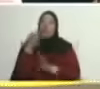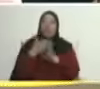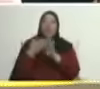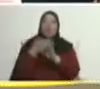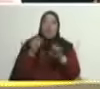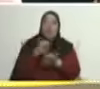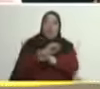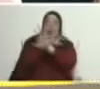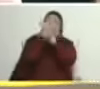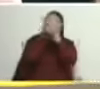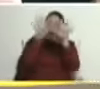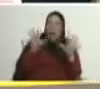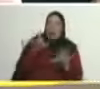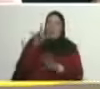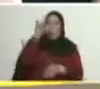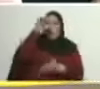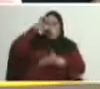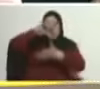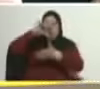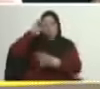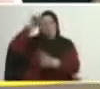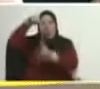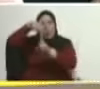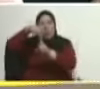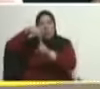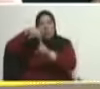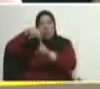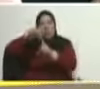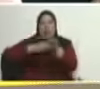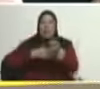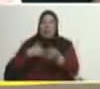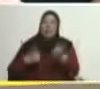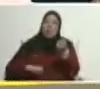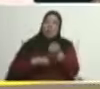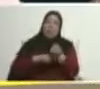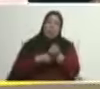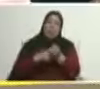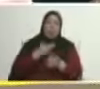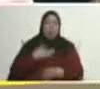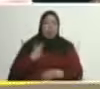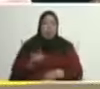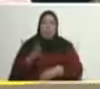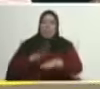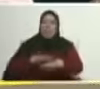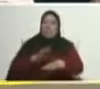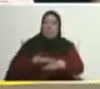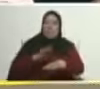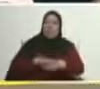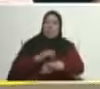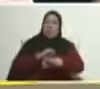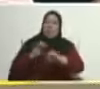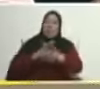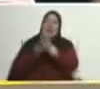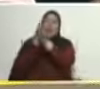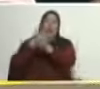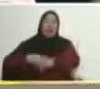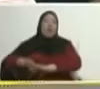cuál es nuestro valor regional, quisiera apoyar el llamado para eliminar las